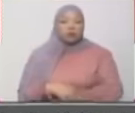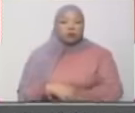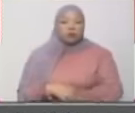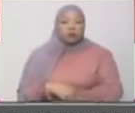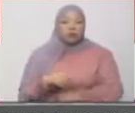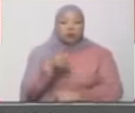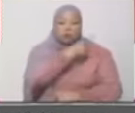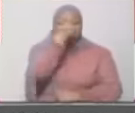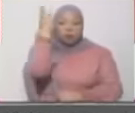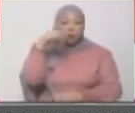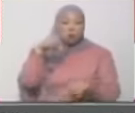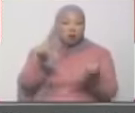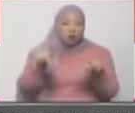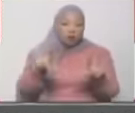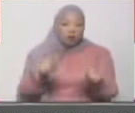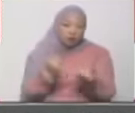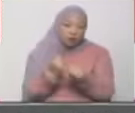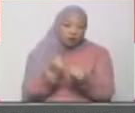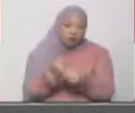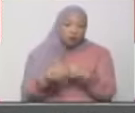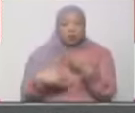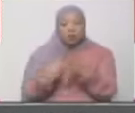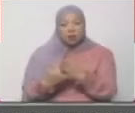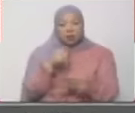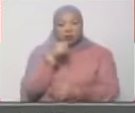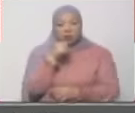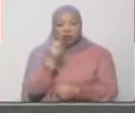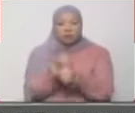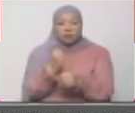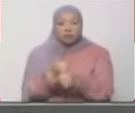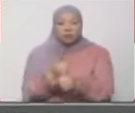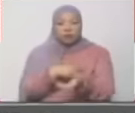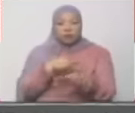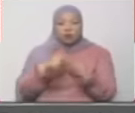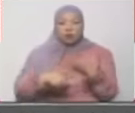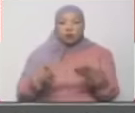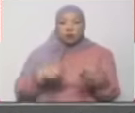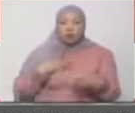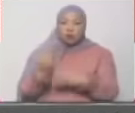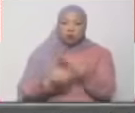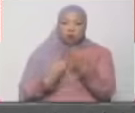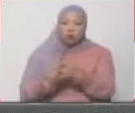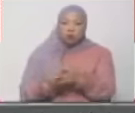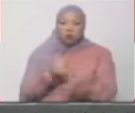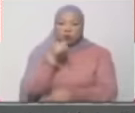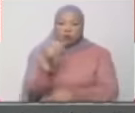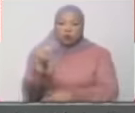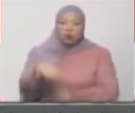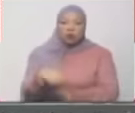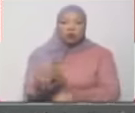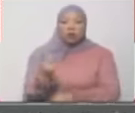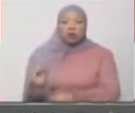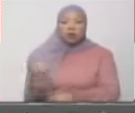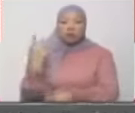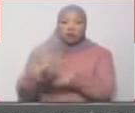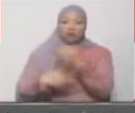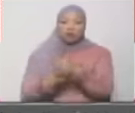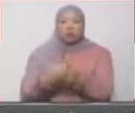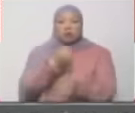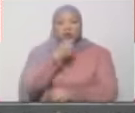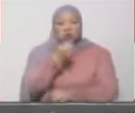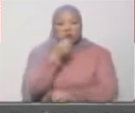Diosdado con pruebas en las manos, irrefutables. No pudieron refutar las pruebas de Diosdado, ni en la primera rueda de prensa,